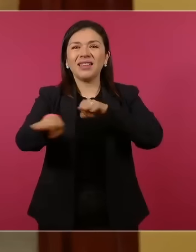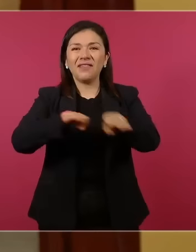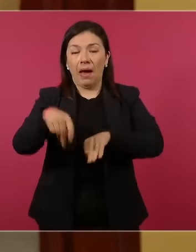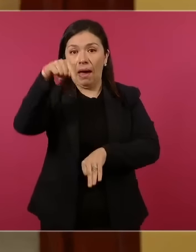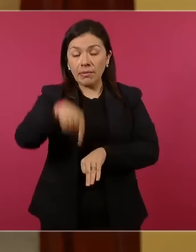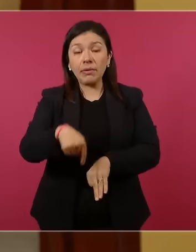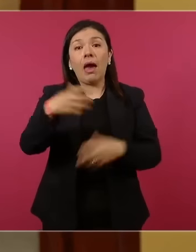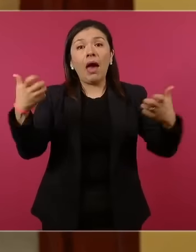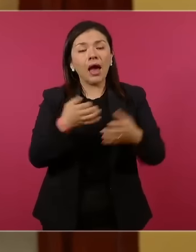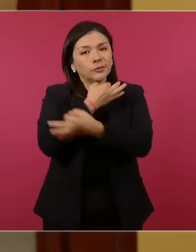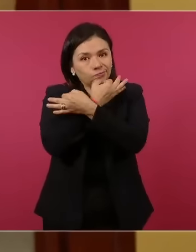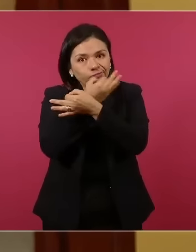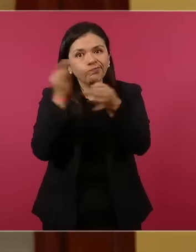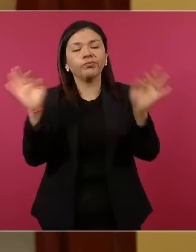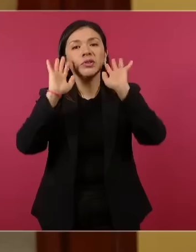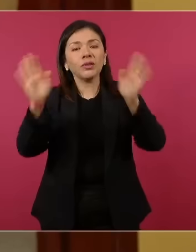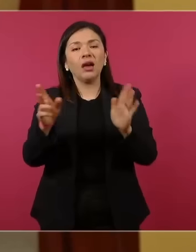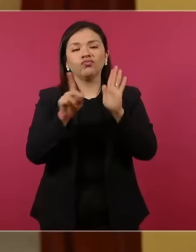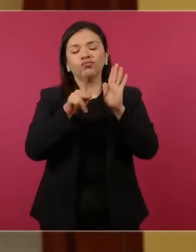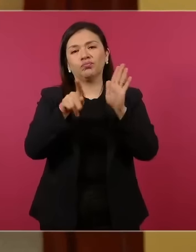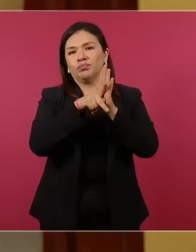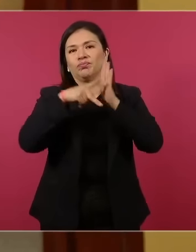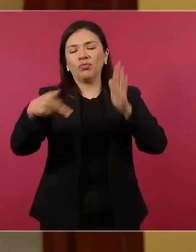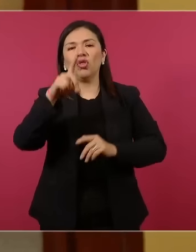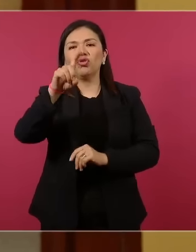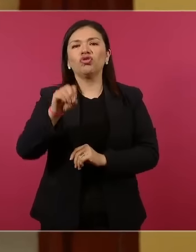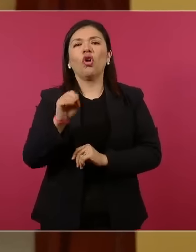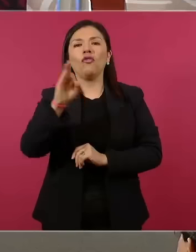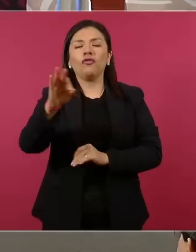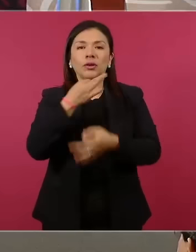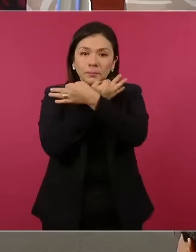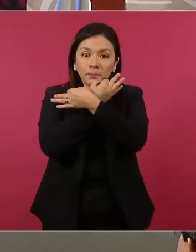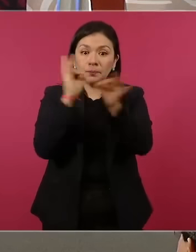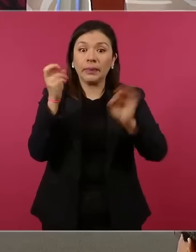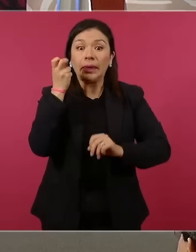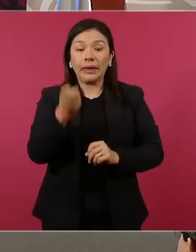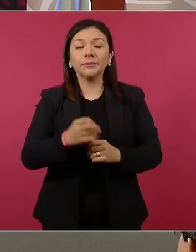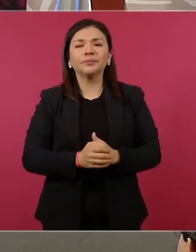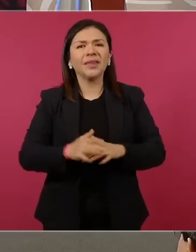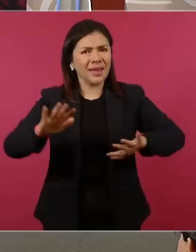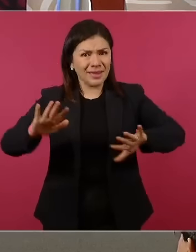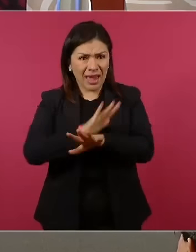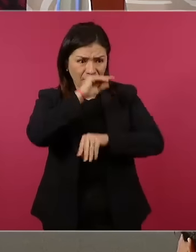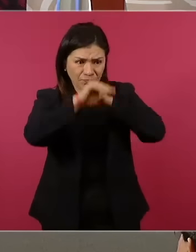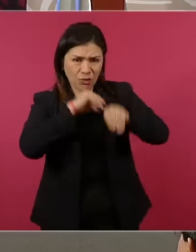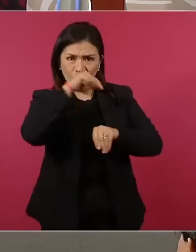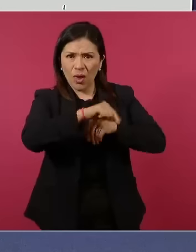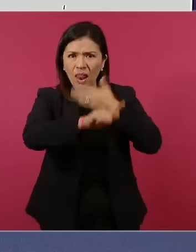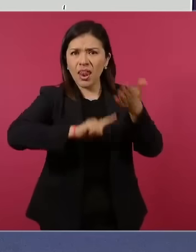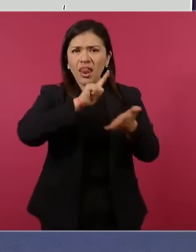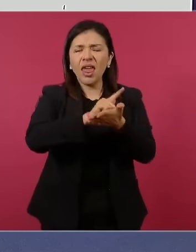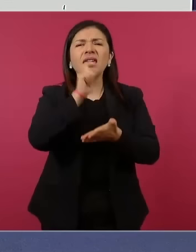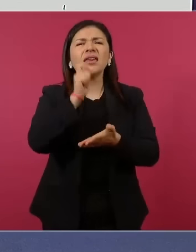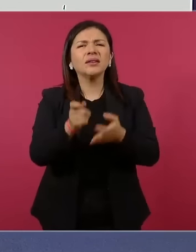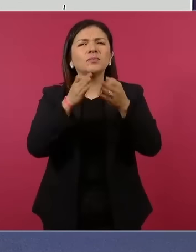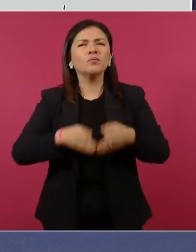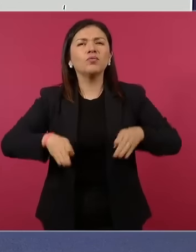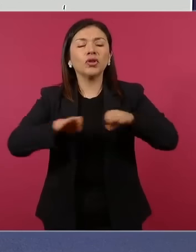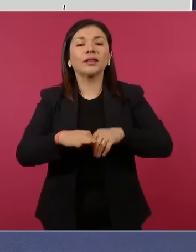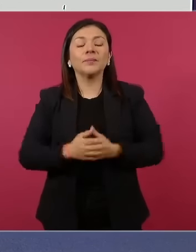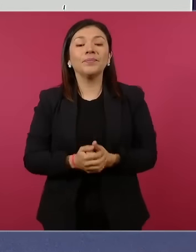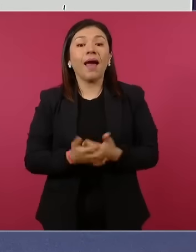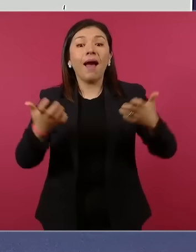fue informado que se publicó en el Diario Oficial de la Federación. Y en esta reforma, lo fundamental es que